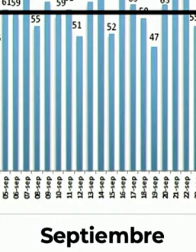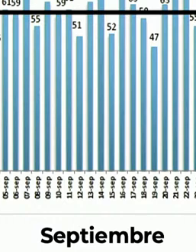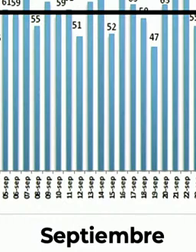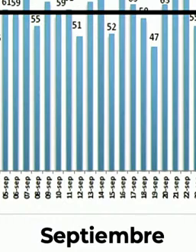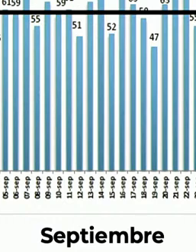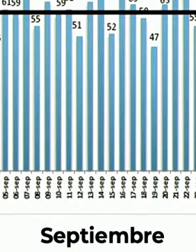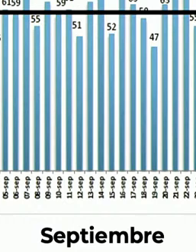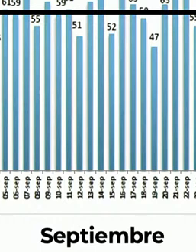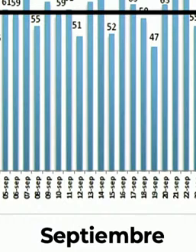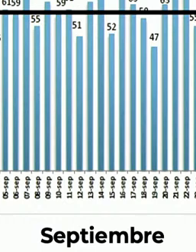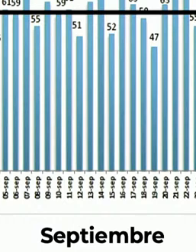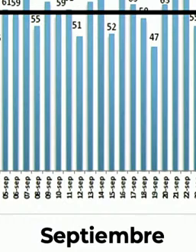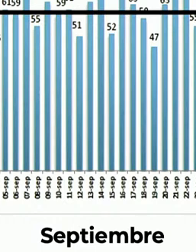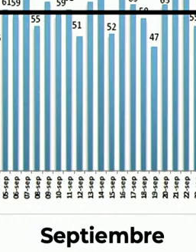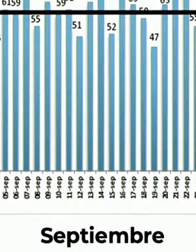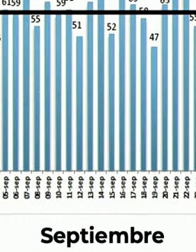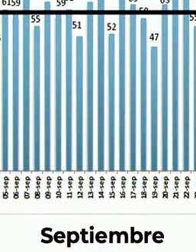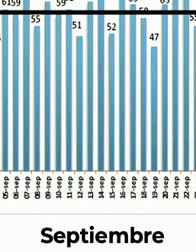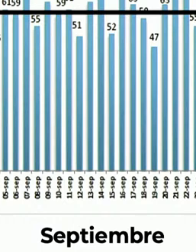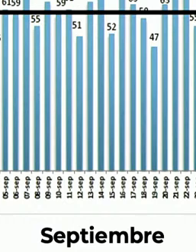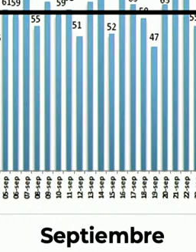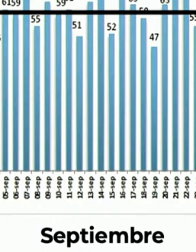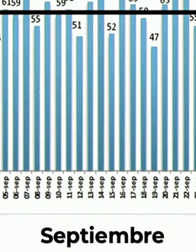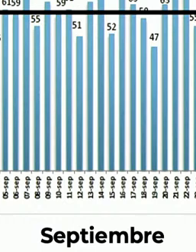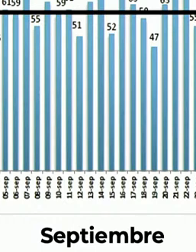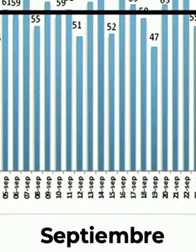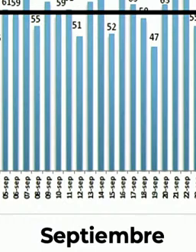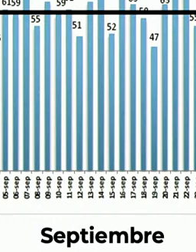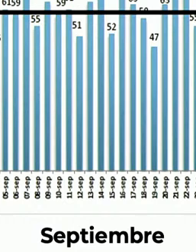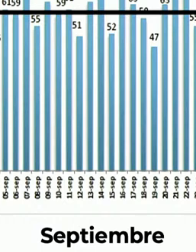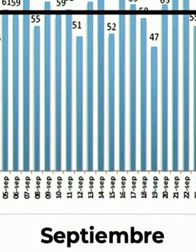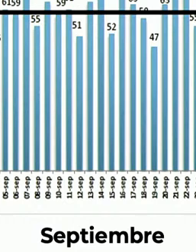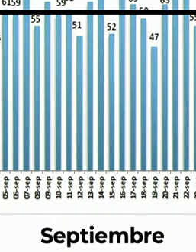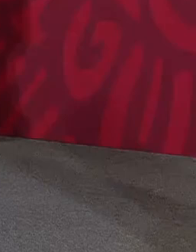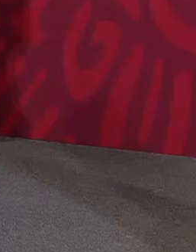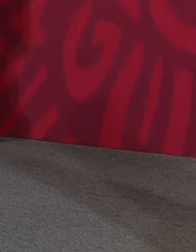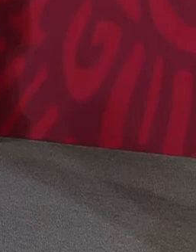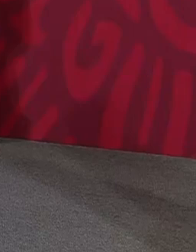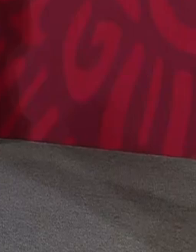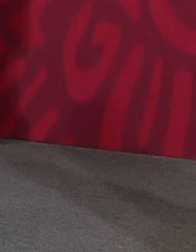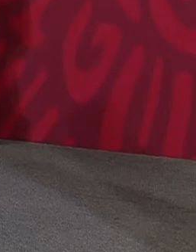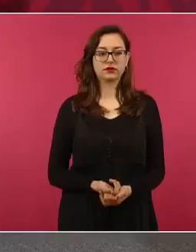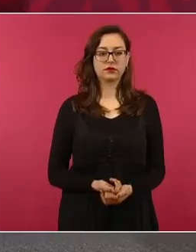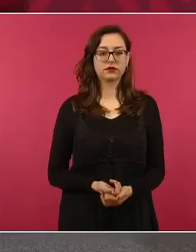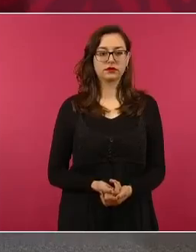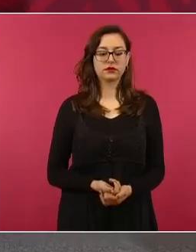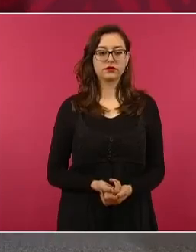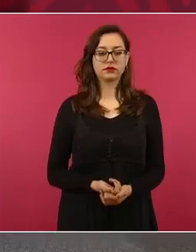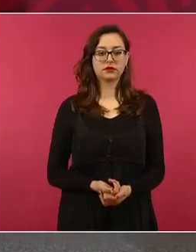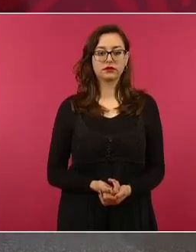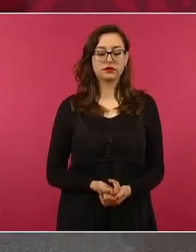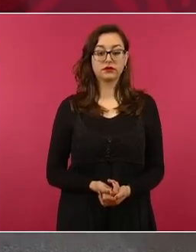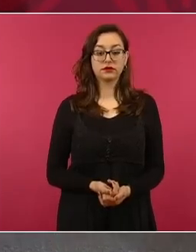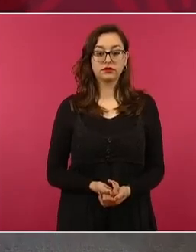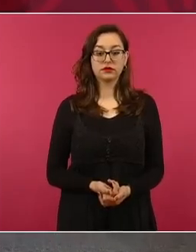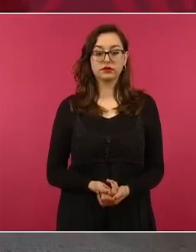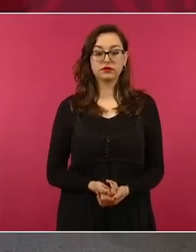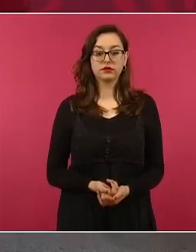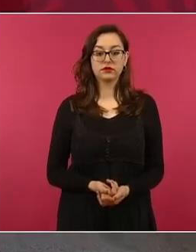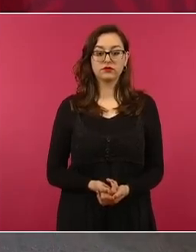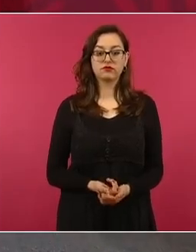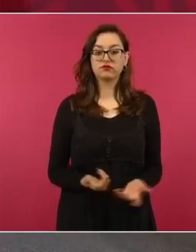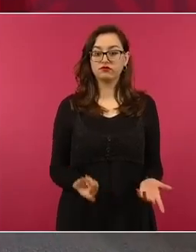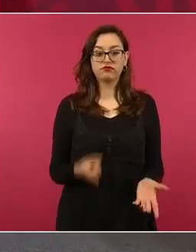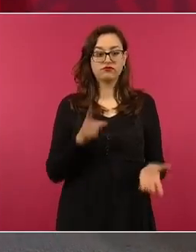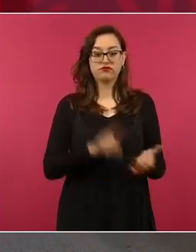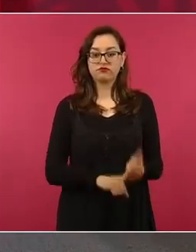El fin de semana apareció tapizado Guanajuato de mantas, de la lucha